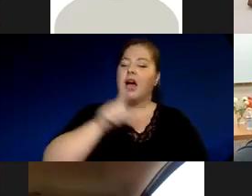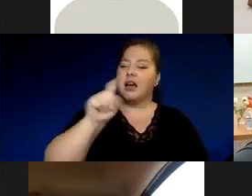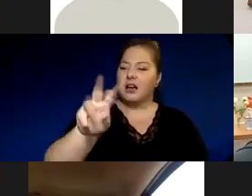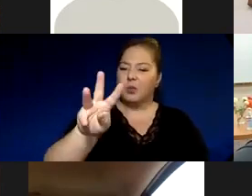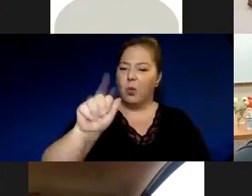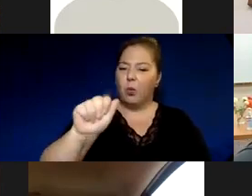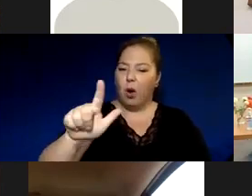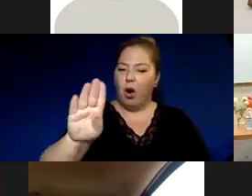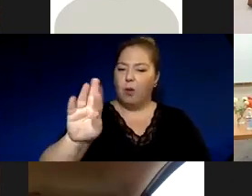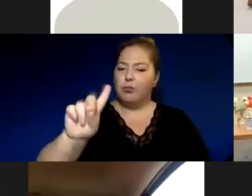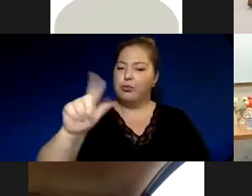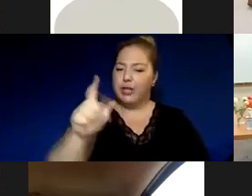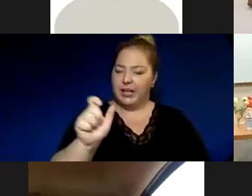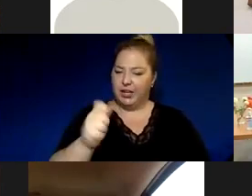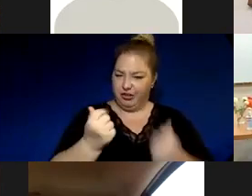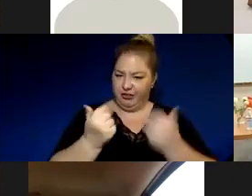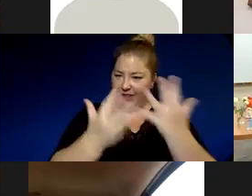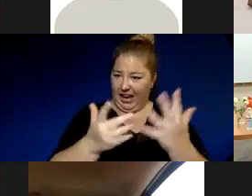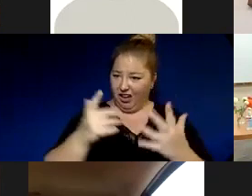sur, como en la parte de Reñido,